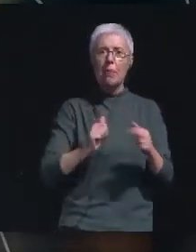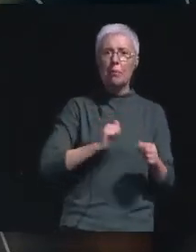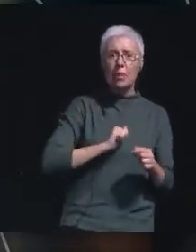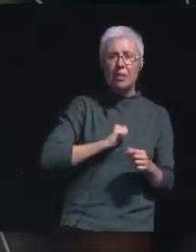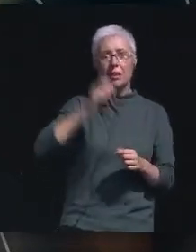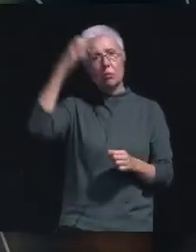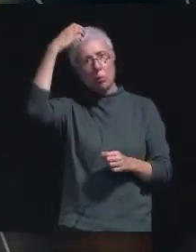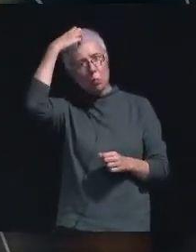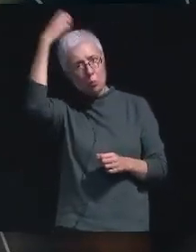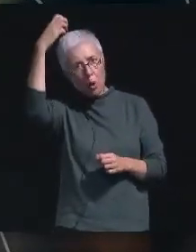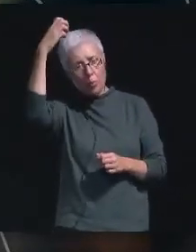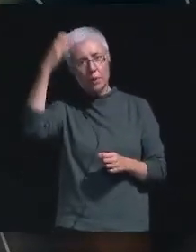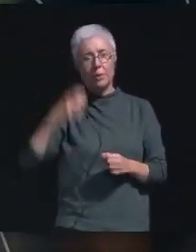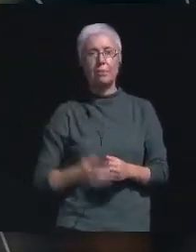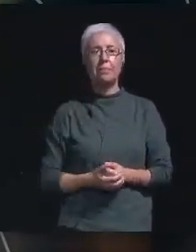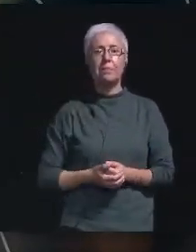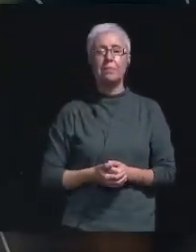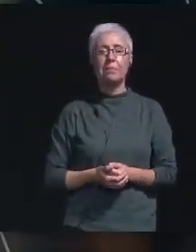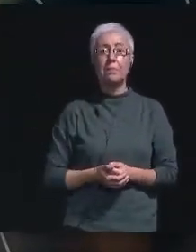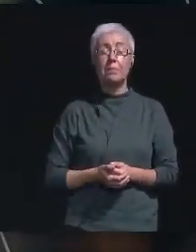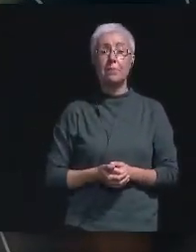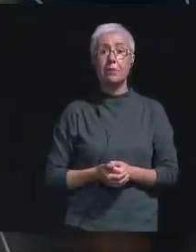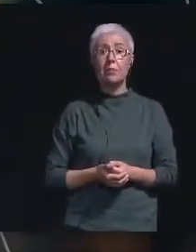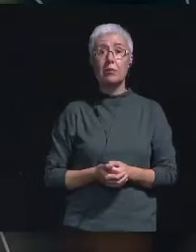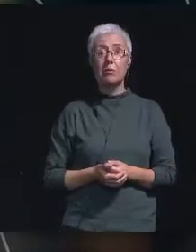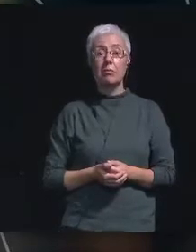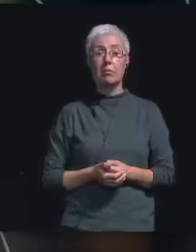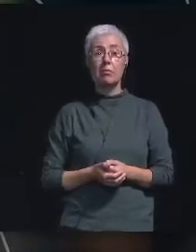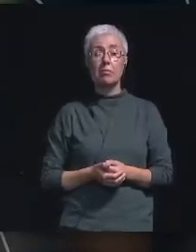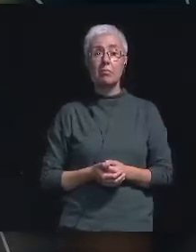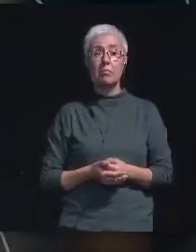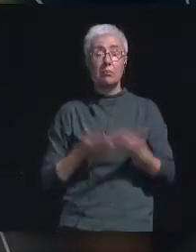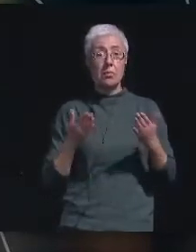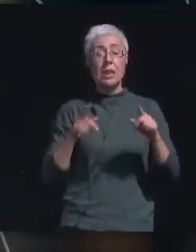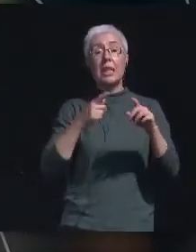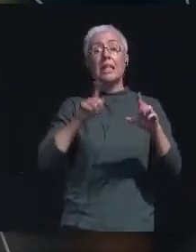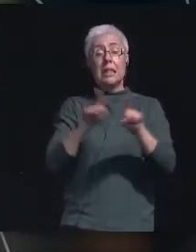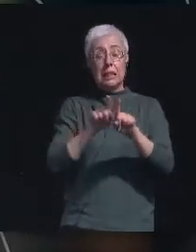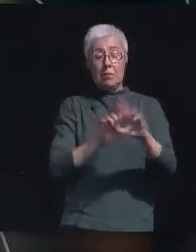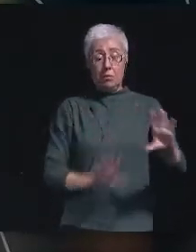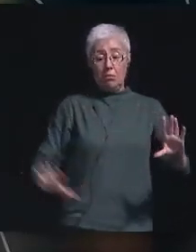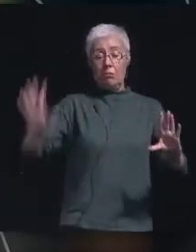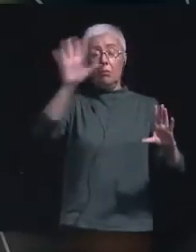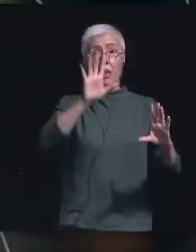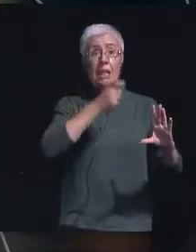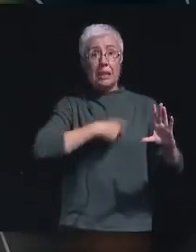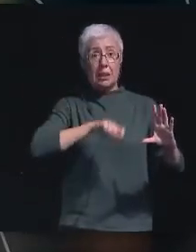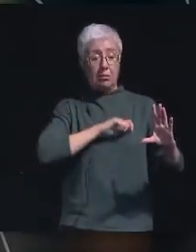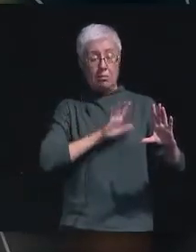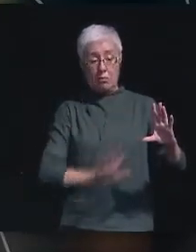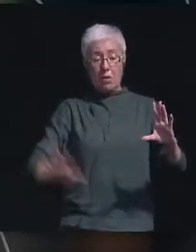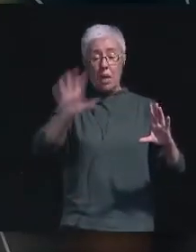en colaboración con los diferentes niveles de administración del Estado. Es decir,